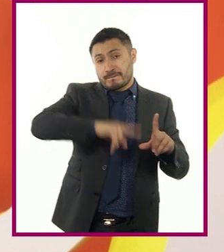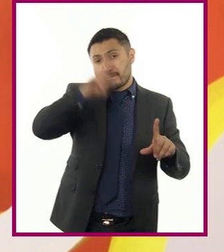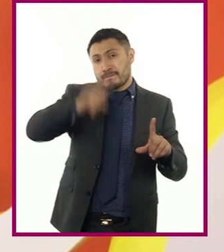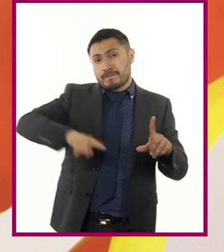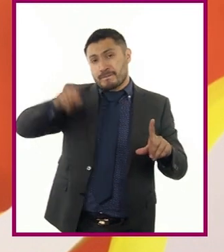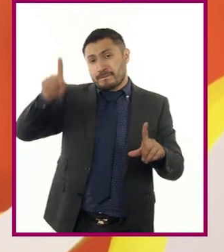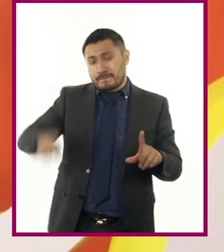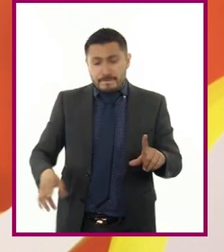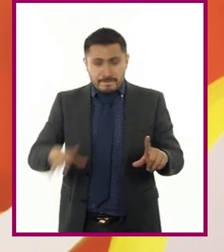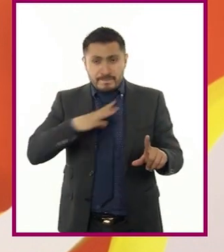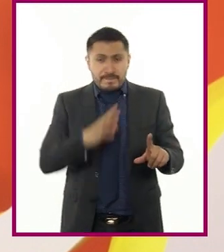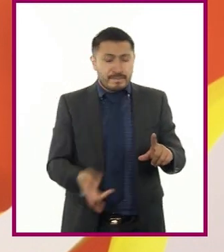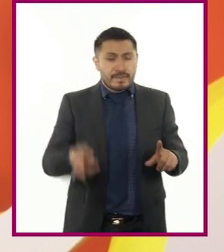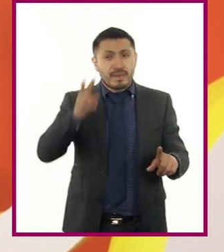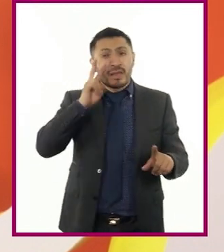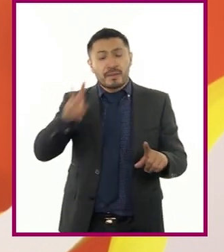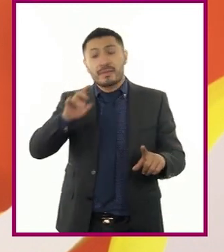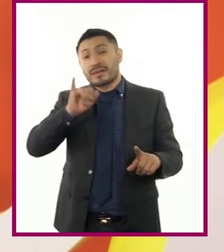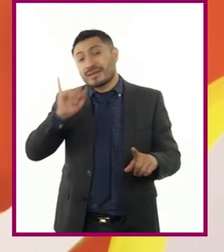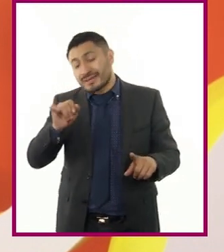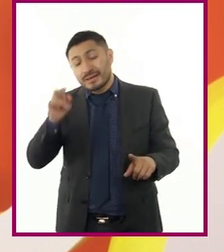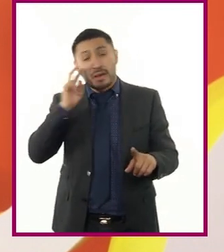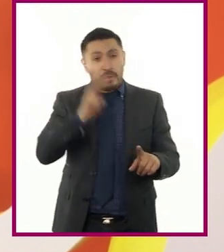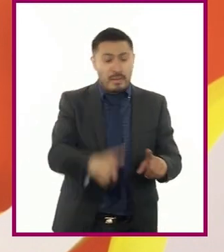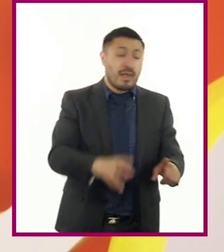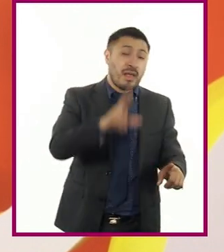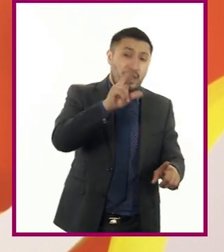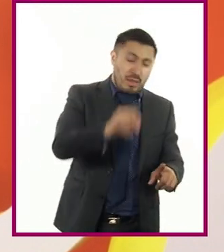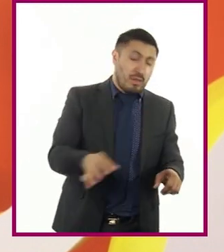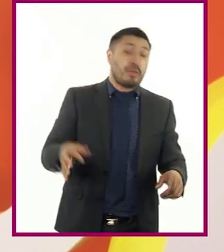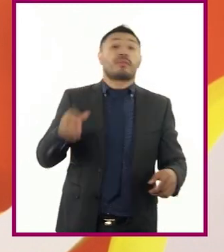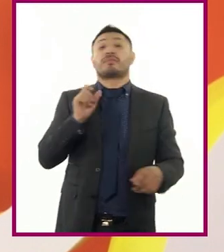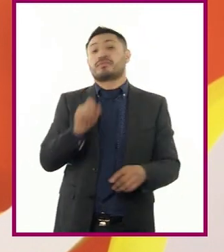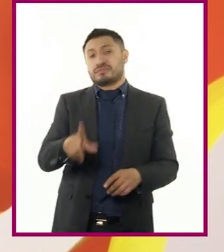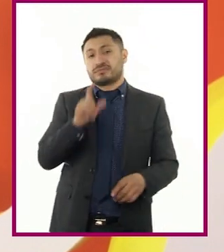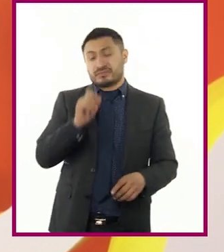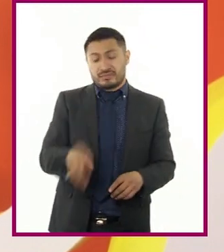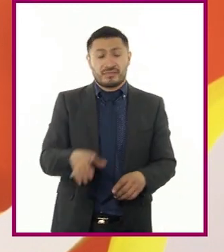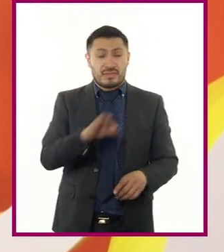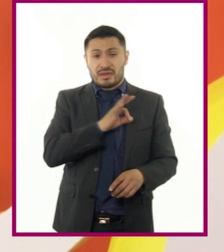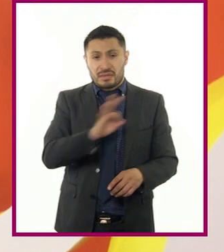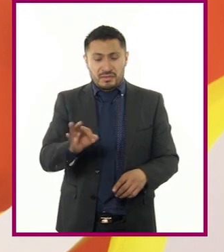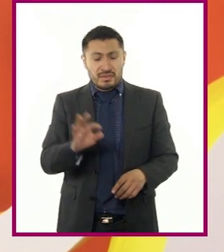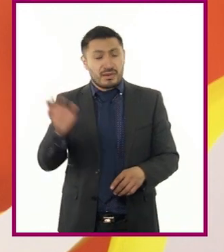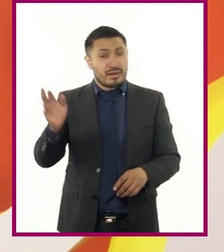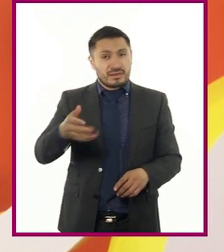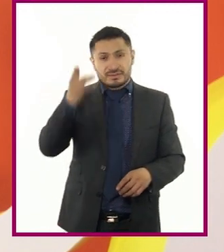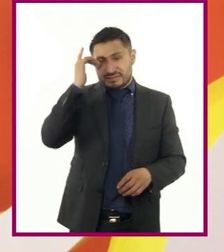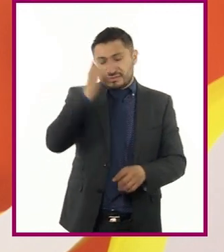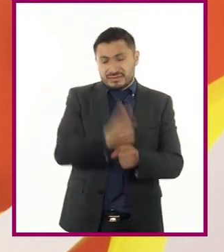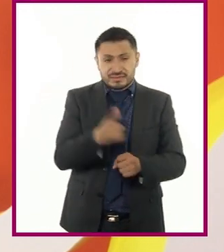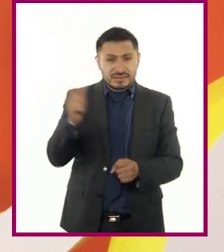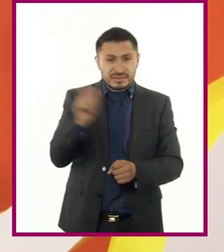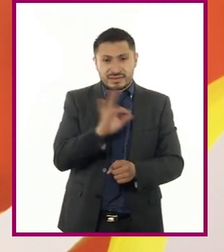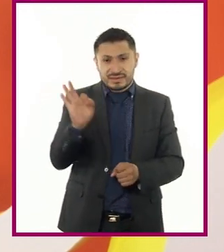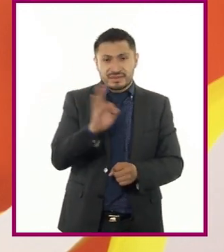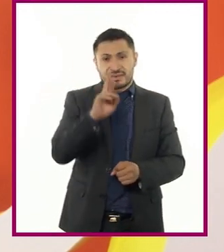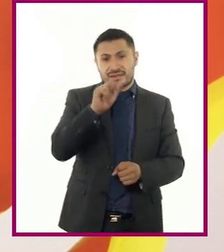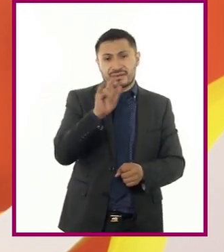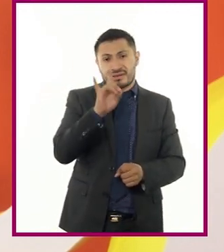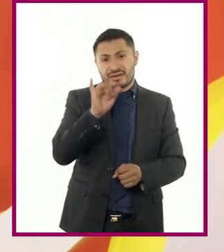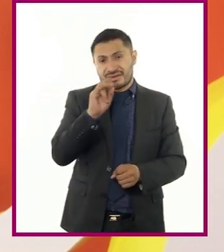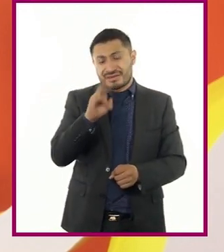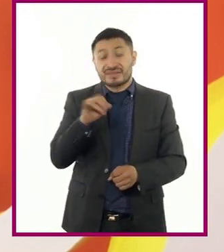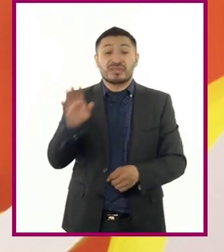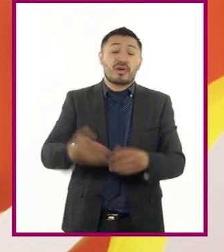corresponde al espectro visible o no. Se puede saber además si alguna de las radiaciones del espectro puede o no poner en